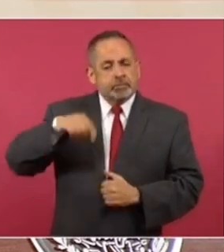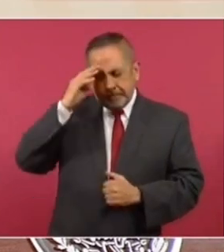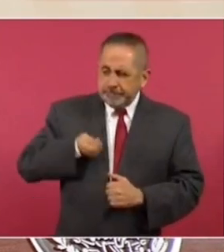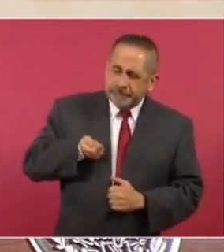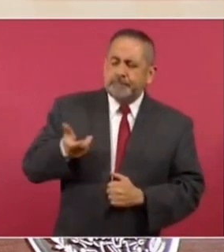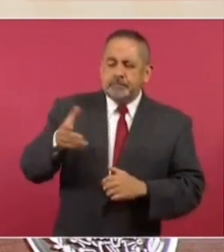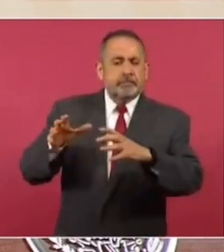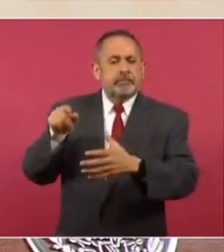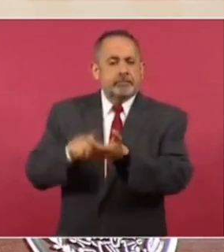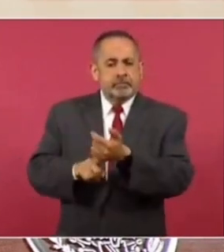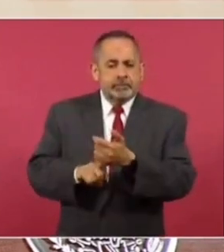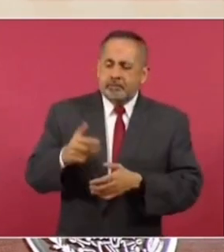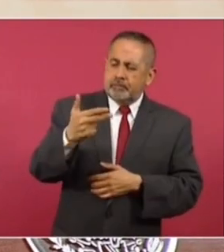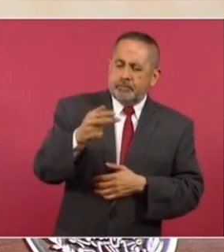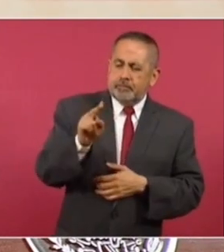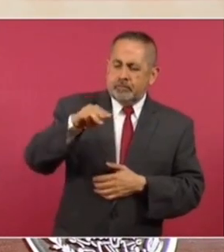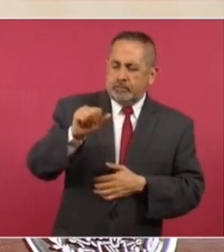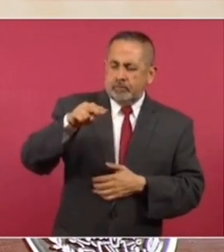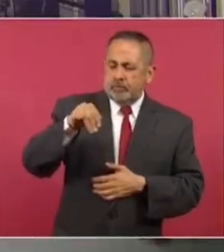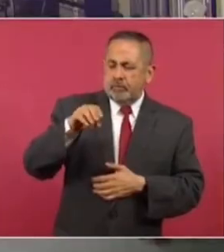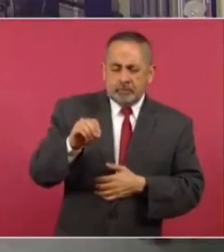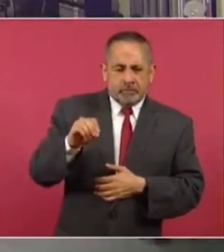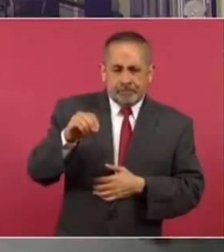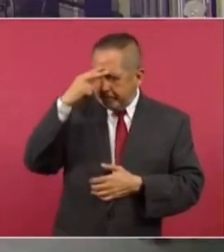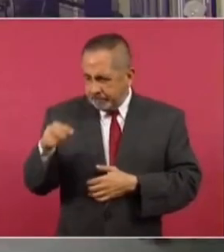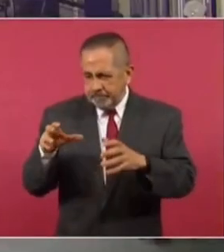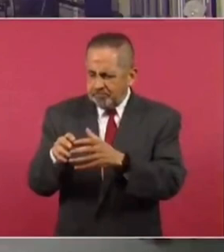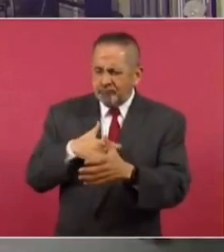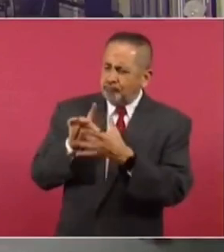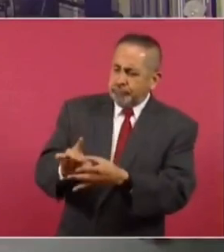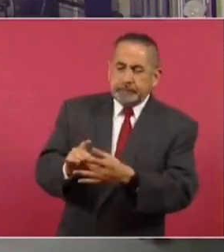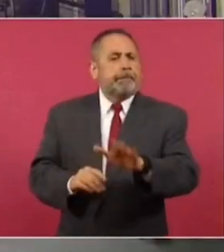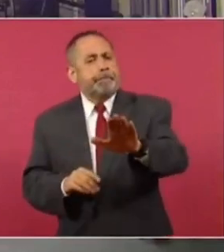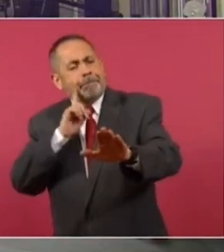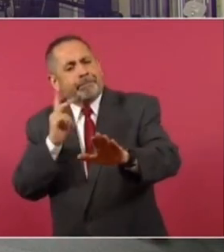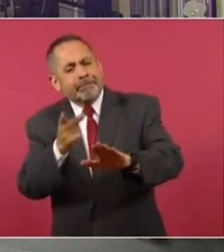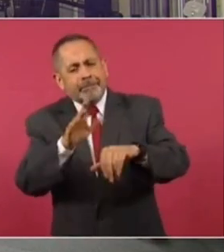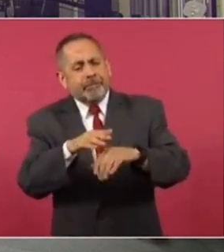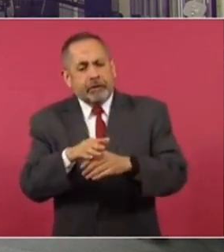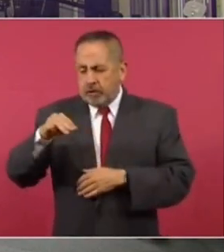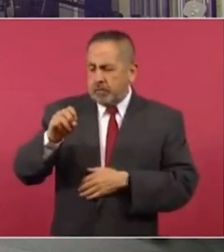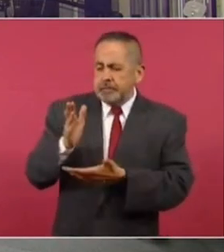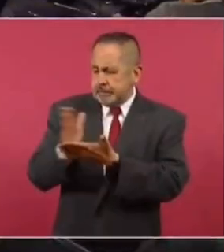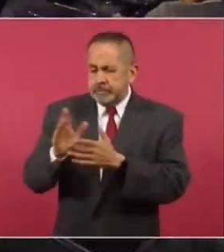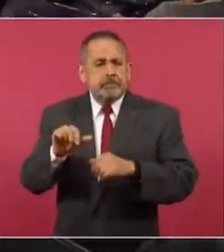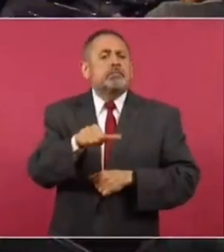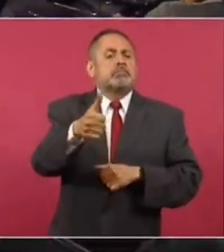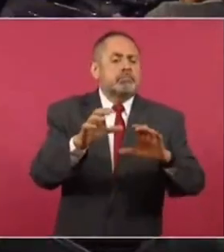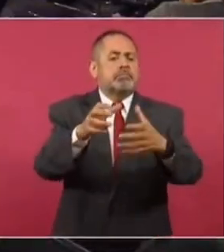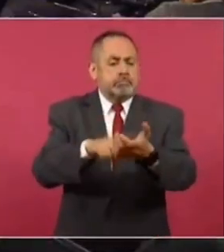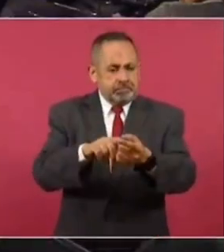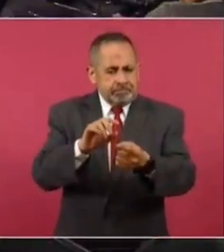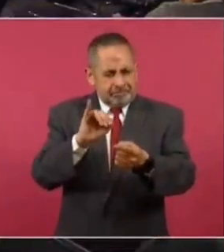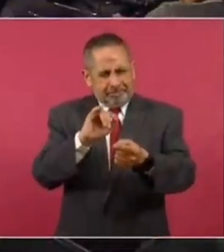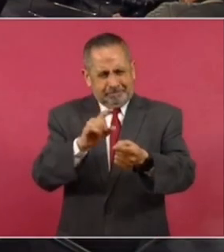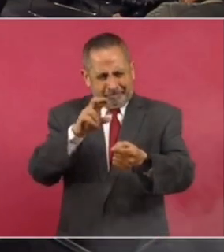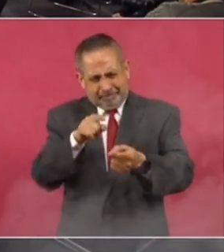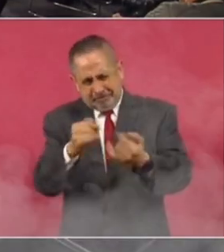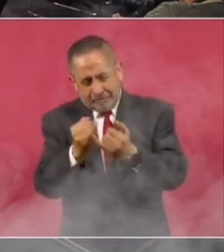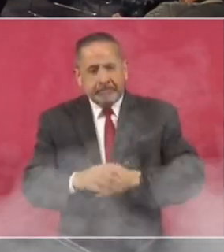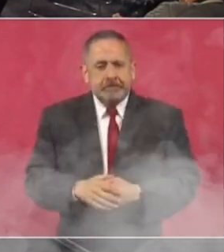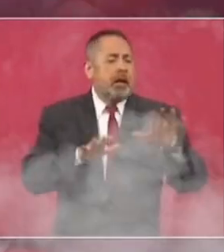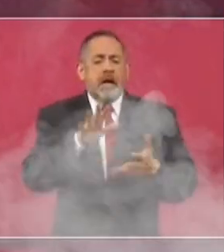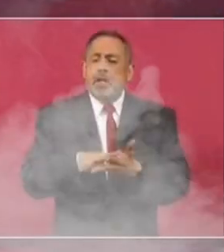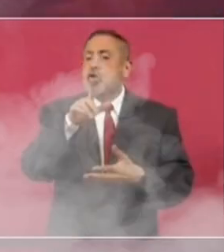bautizado, llamado humanismo mexicano. Pero fuera de Morena, considera que todavía hay cuadros que pues van y que han sido críticos también con el actual gobierno. Pues puede ser, pero por lo general casi todos